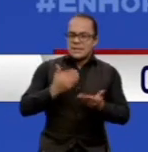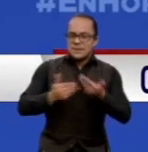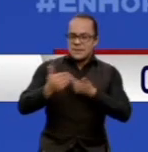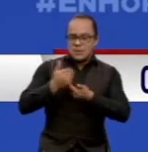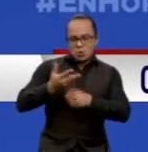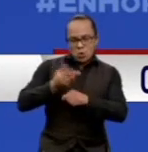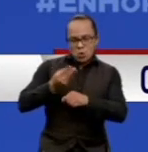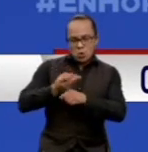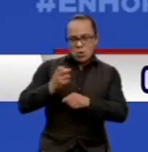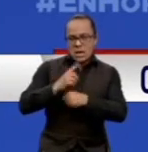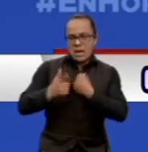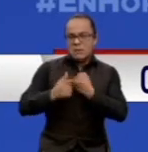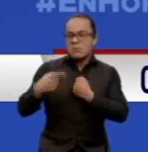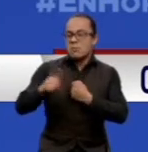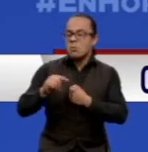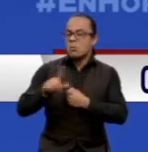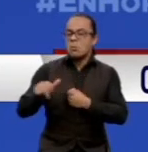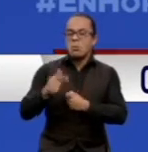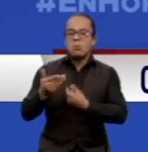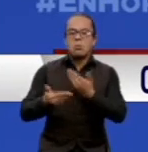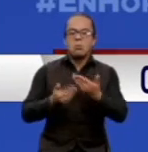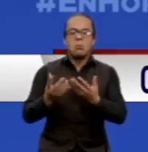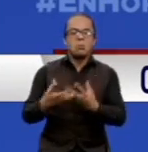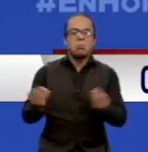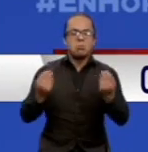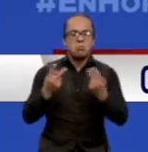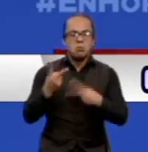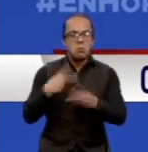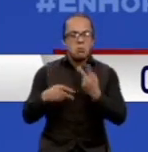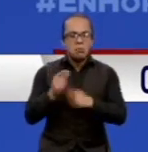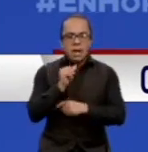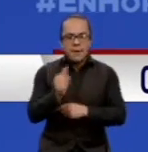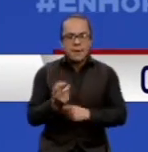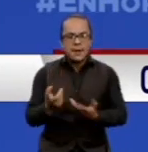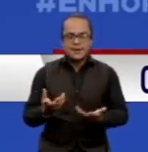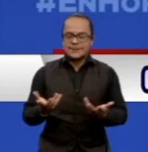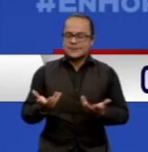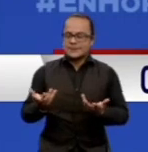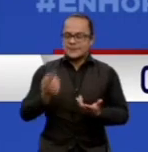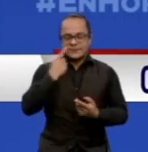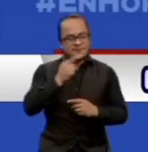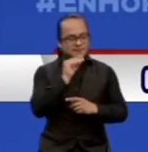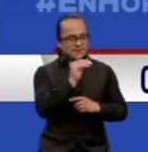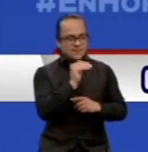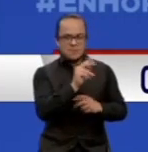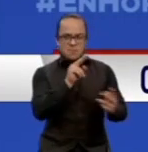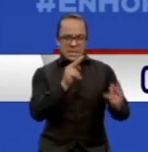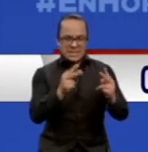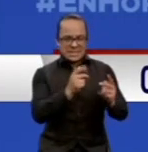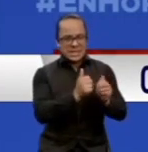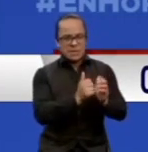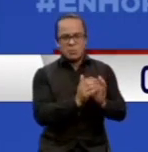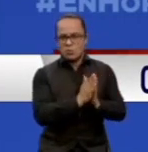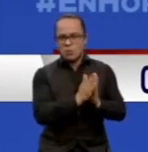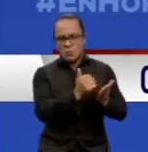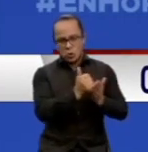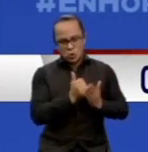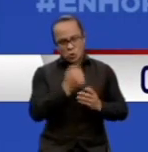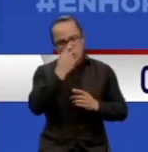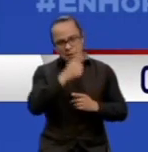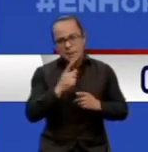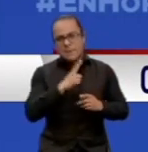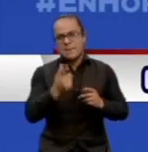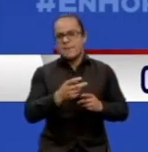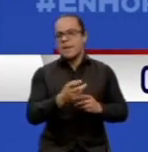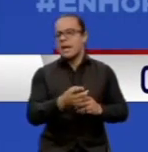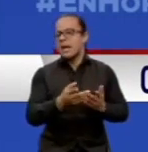y no llegó. Y entonces ves cómo, qué haces y a lo mejor le pides a la vecina que esté pendiente y que lo atienda mientras